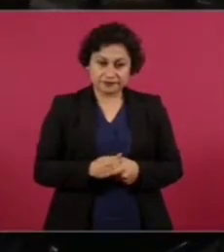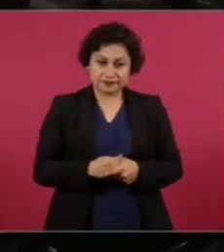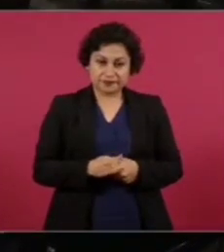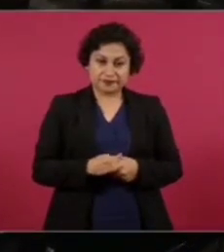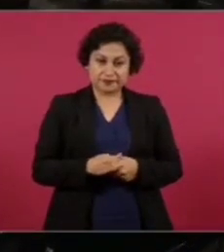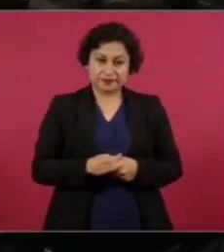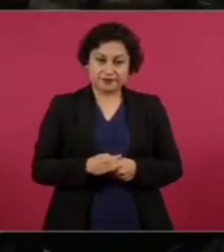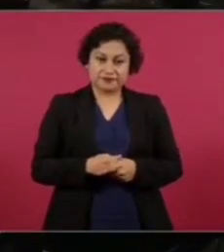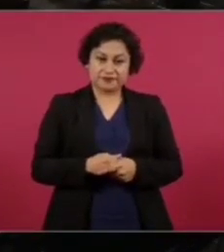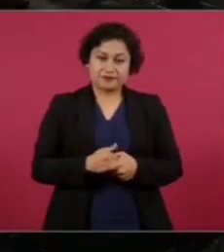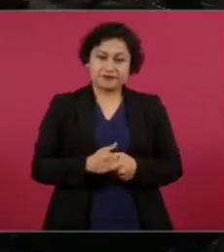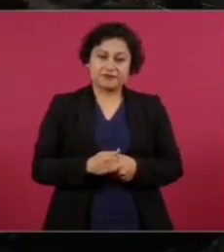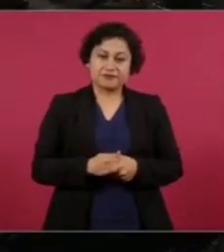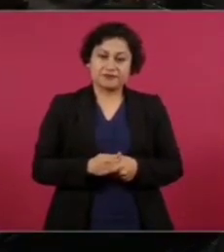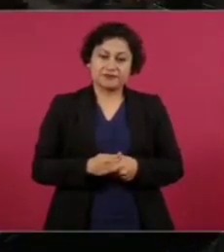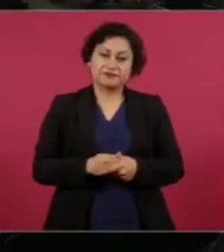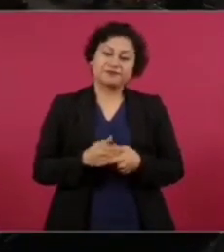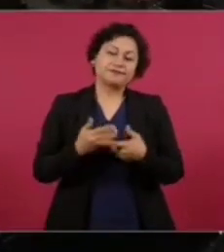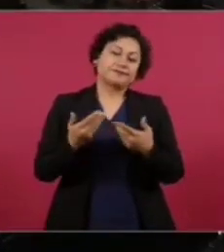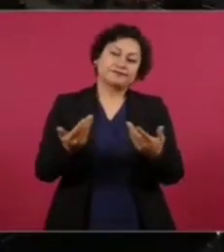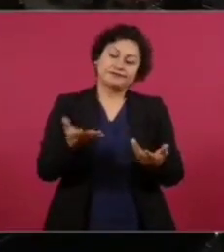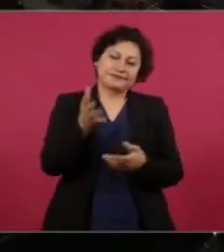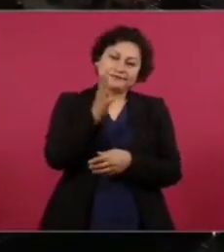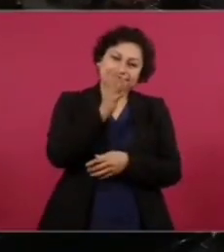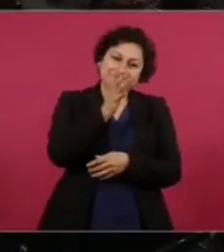No se puede, mira,